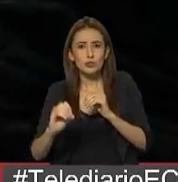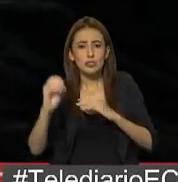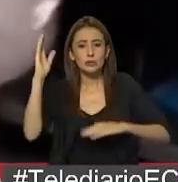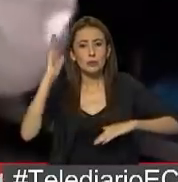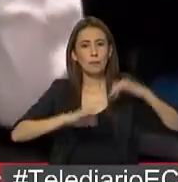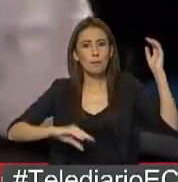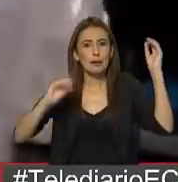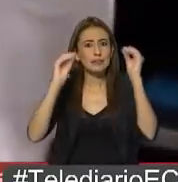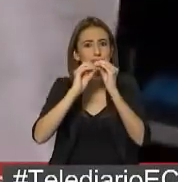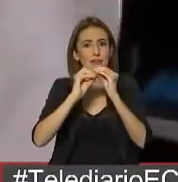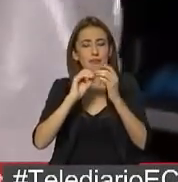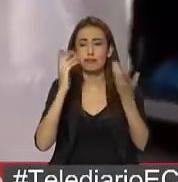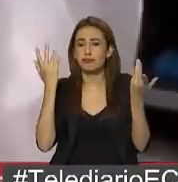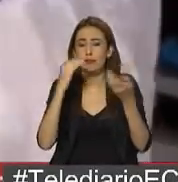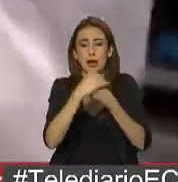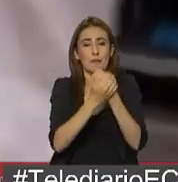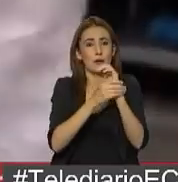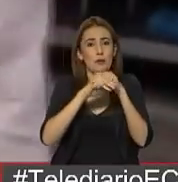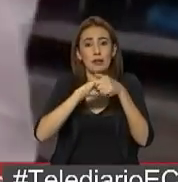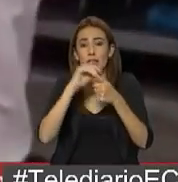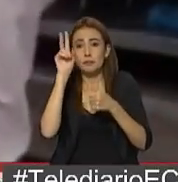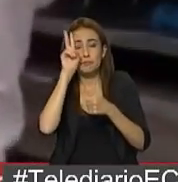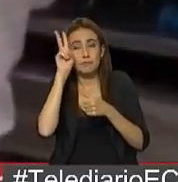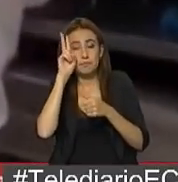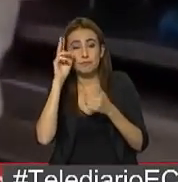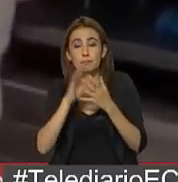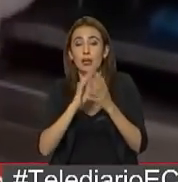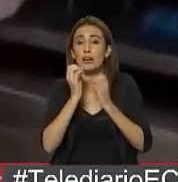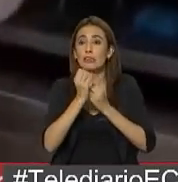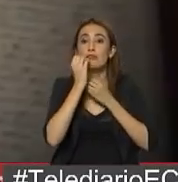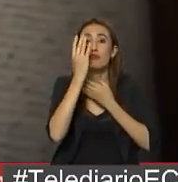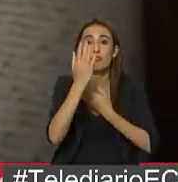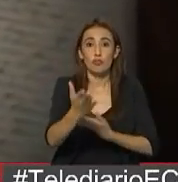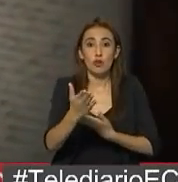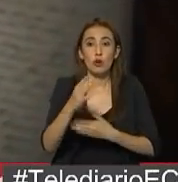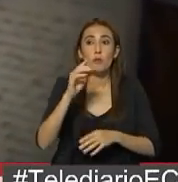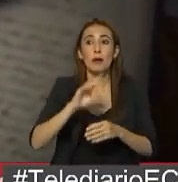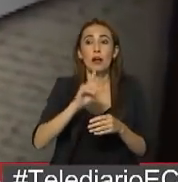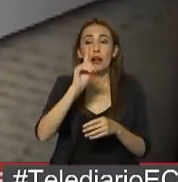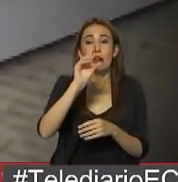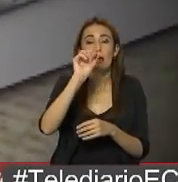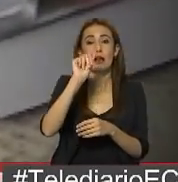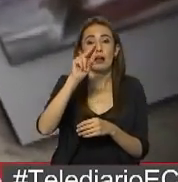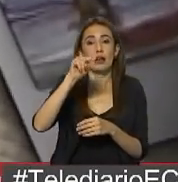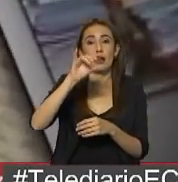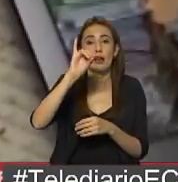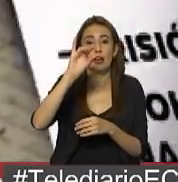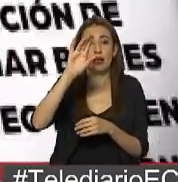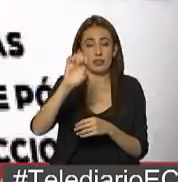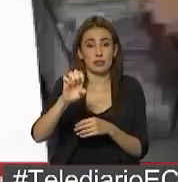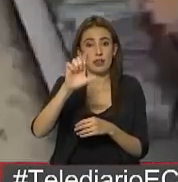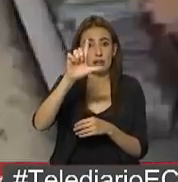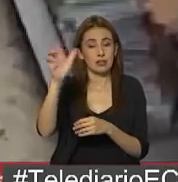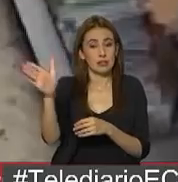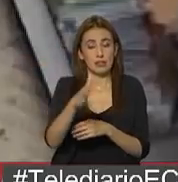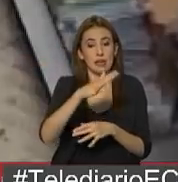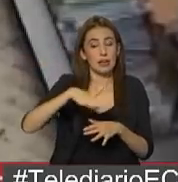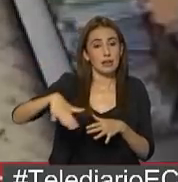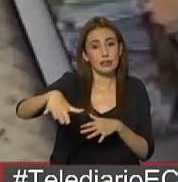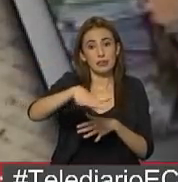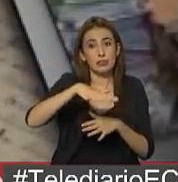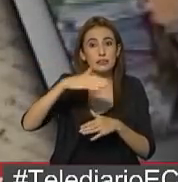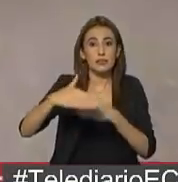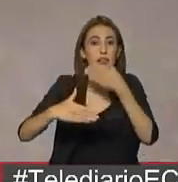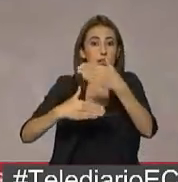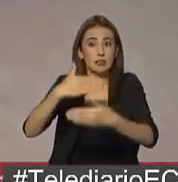1.311%. El informe con responsabilidades penales por el que la Fiscalía vinculó a Daniel Salcedo y a otros 4 funcionarios de la Casa